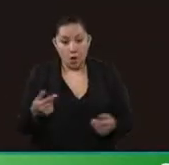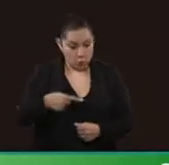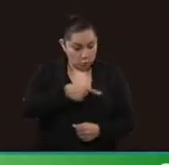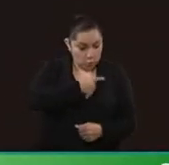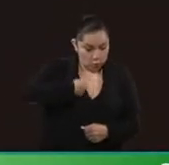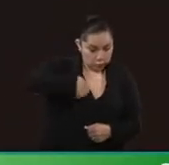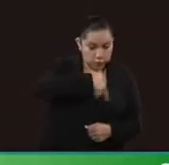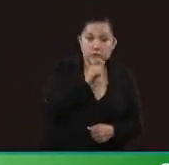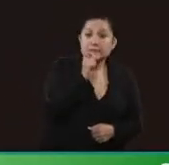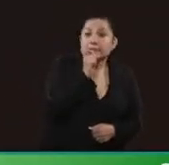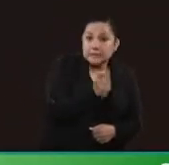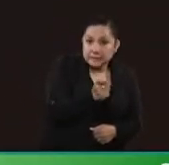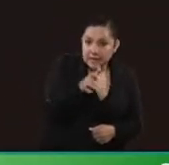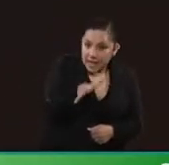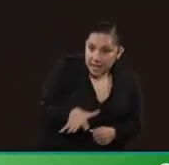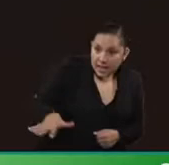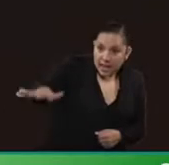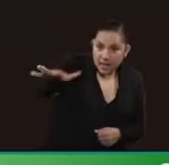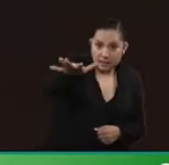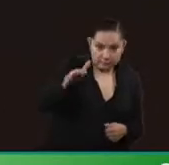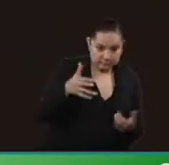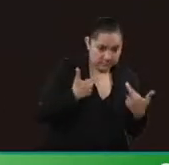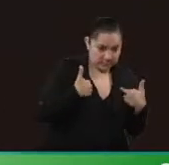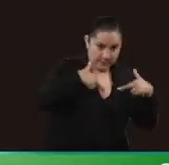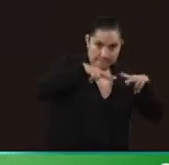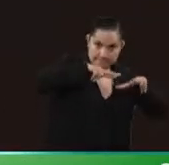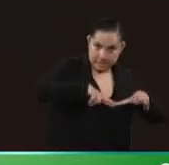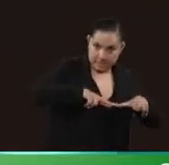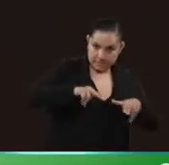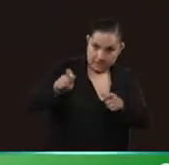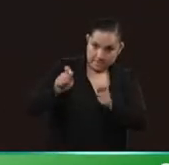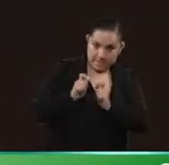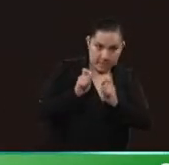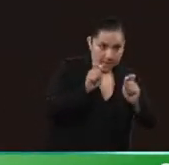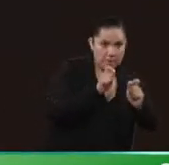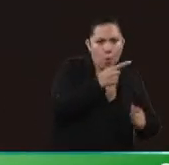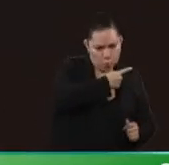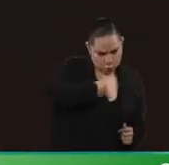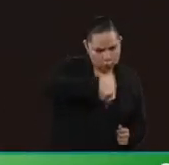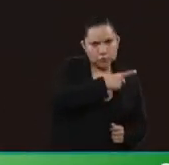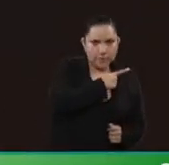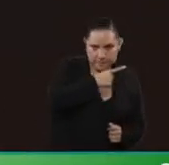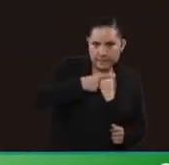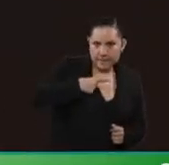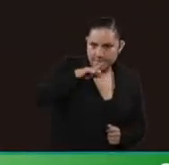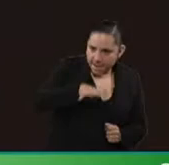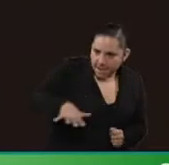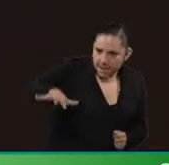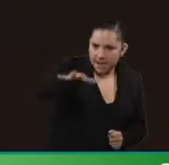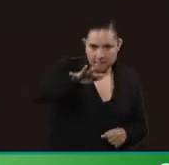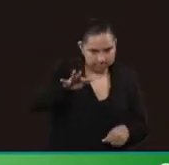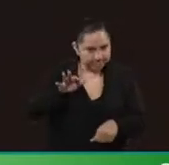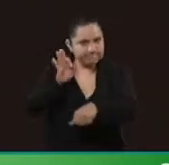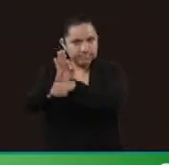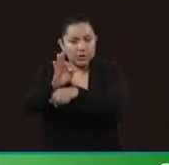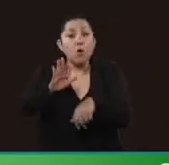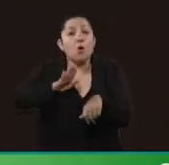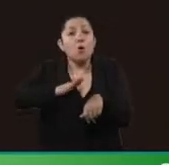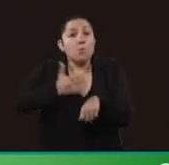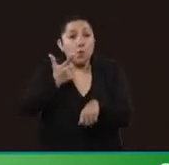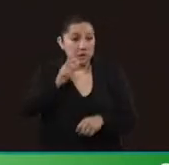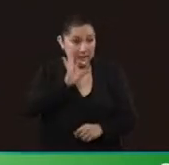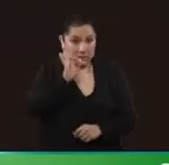dar respuestas patrióticas porque el que calla otorga y bajo